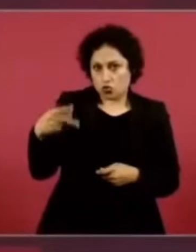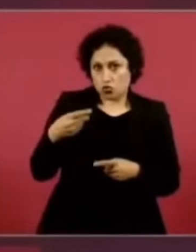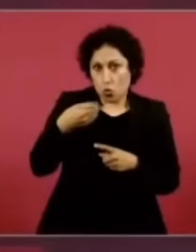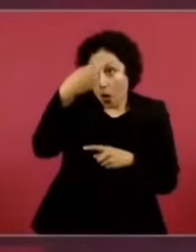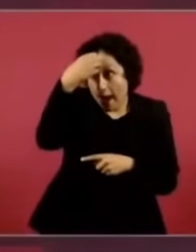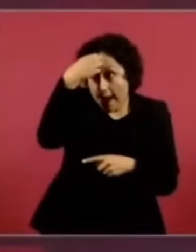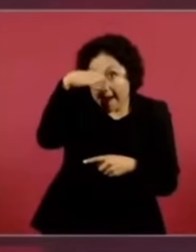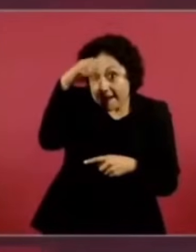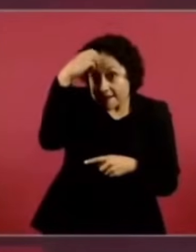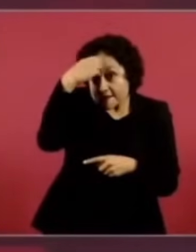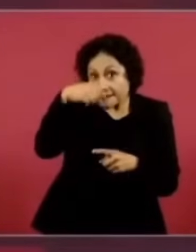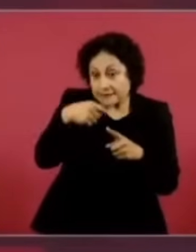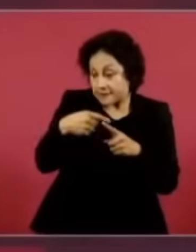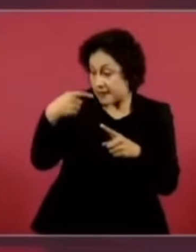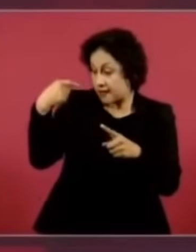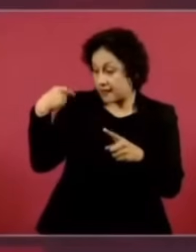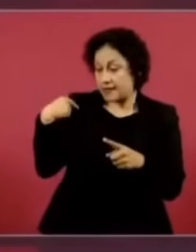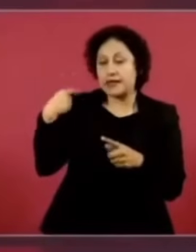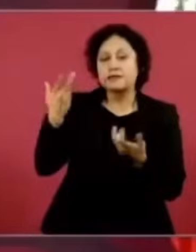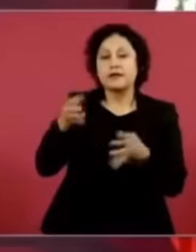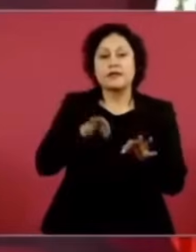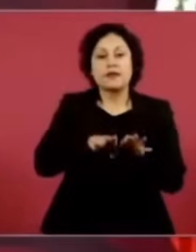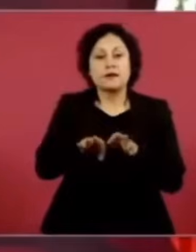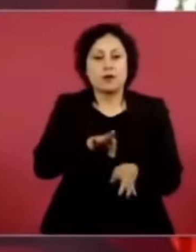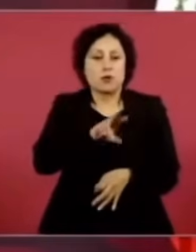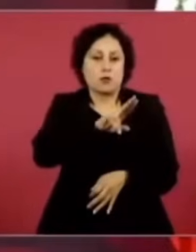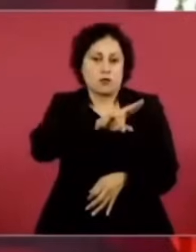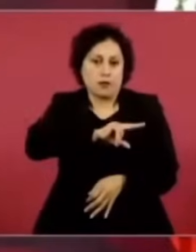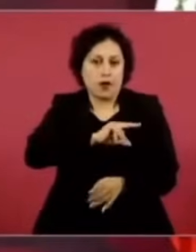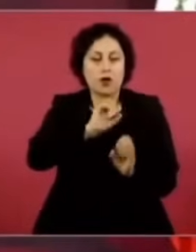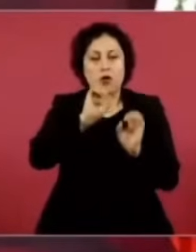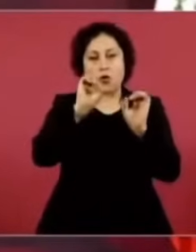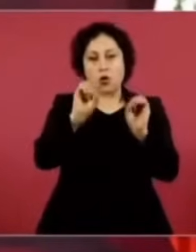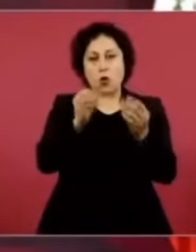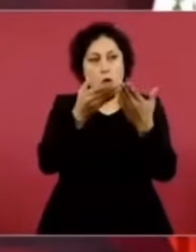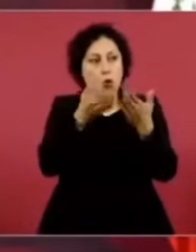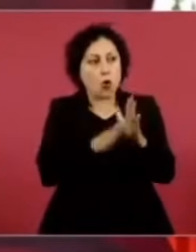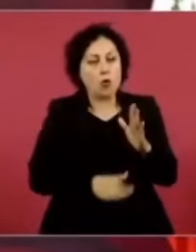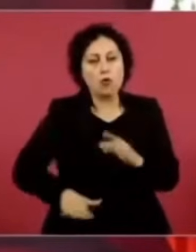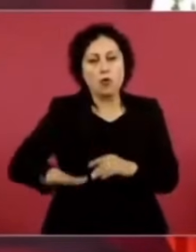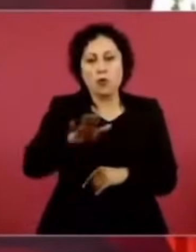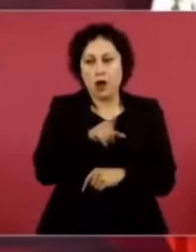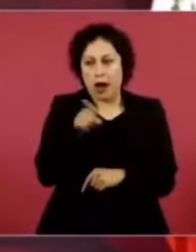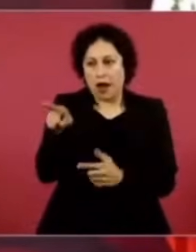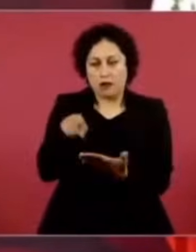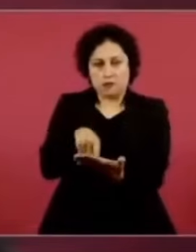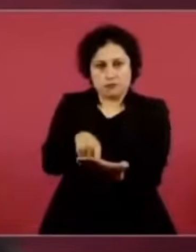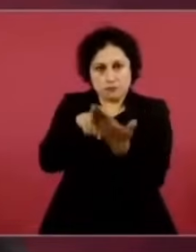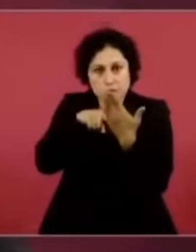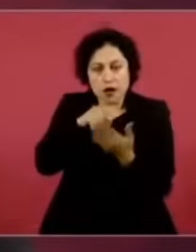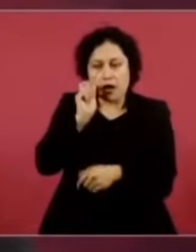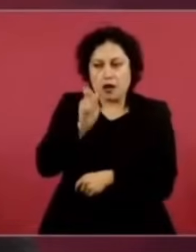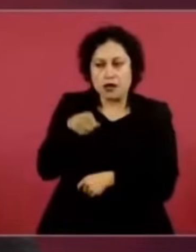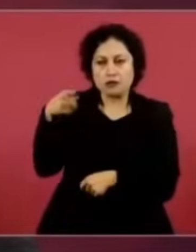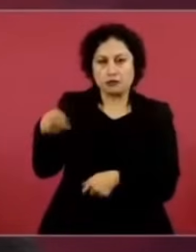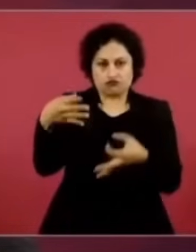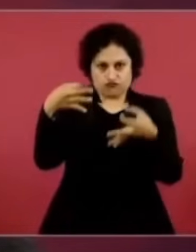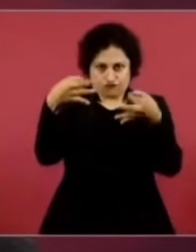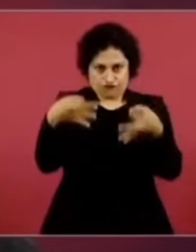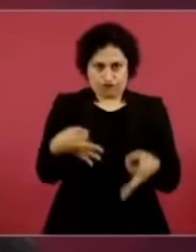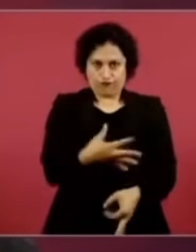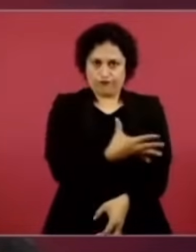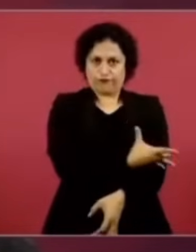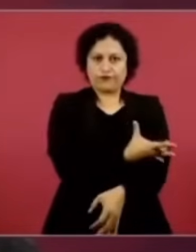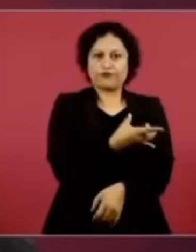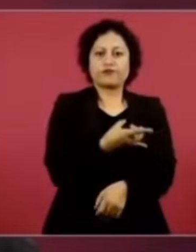en el sector privado, en el sector público, haberse desempeñado con honestidad,